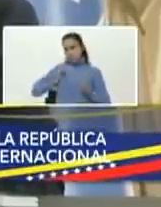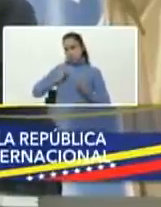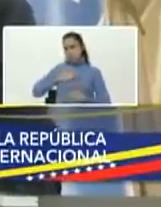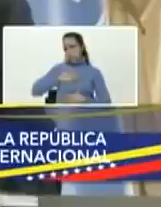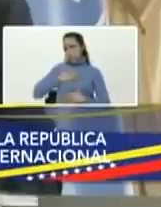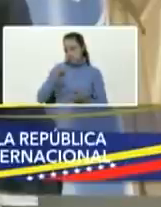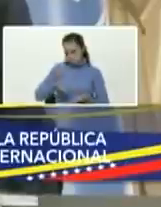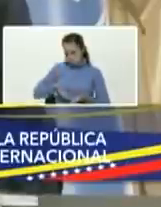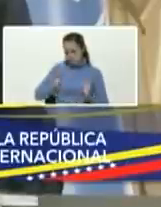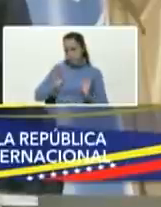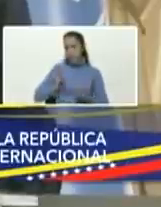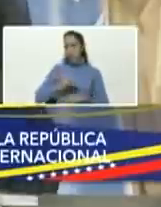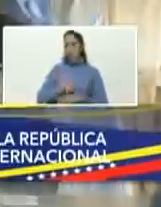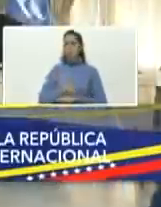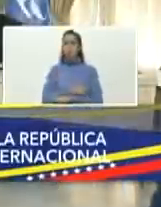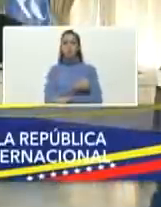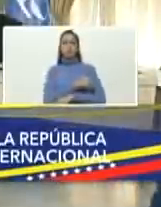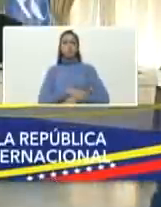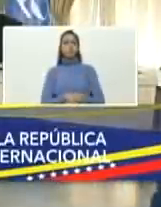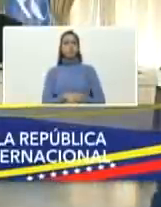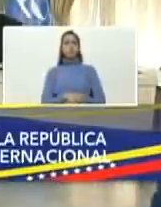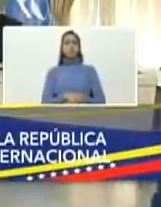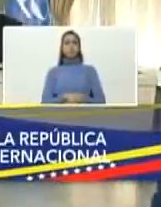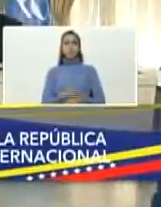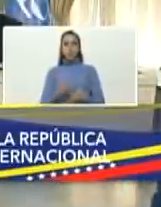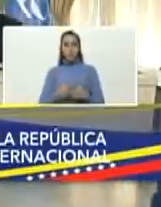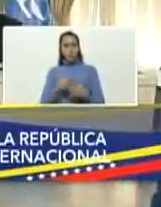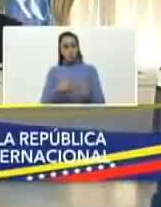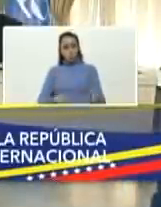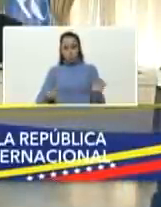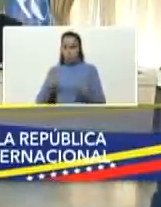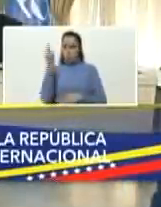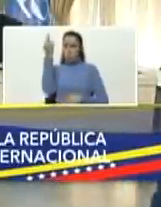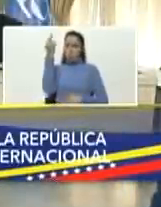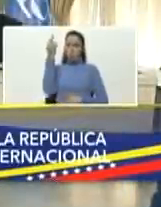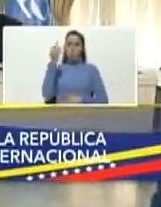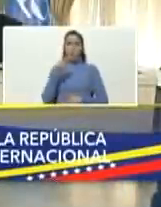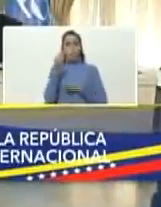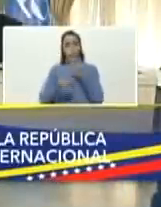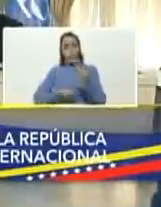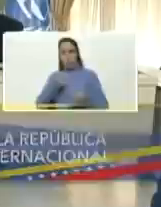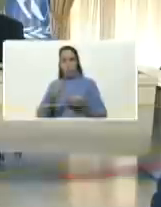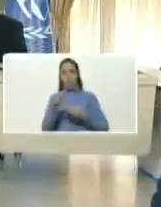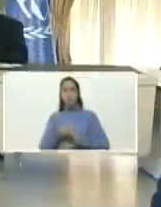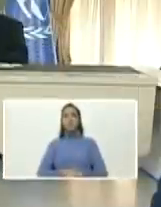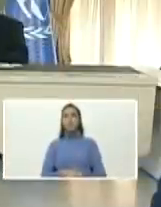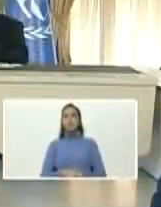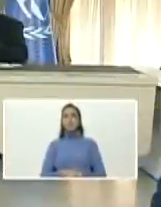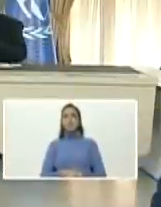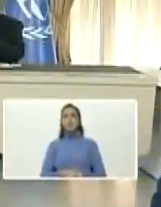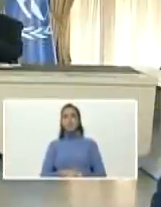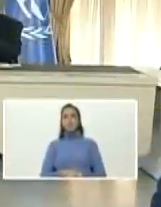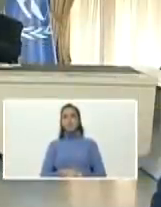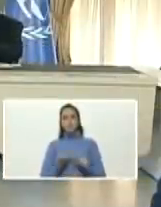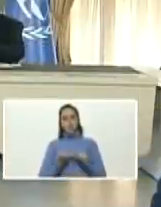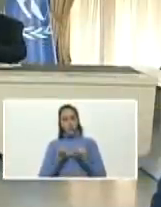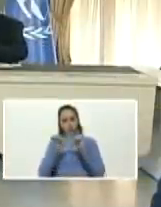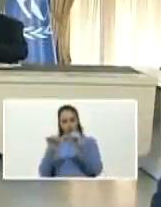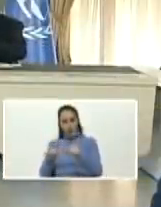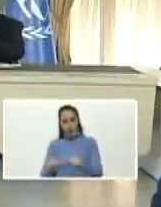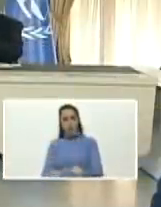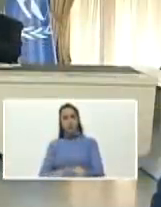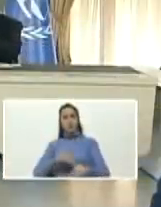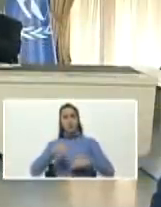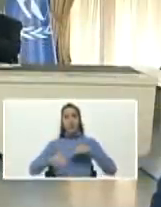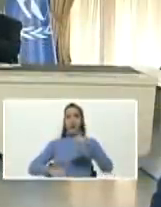su autoridad. Quizás sea el primero de muchos documentos para avanzar paso a